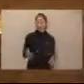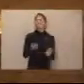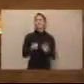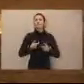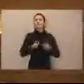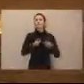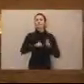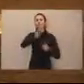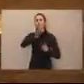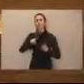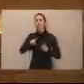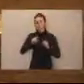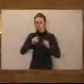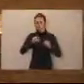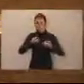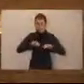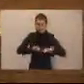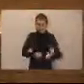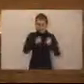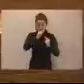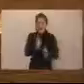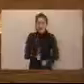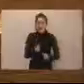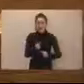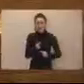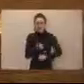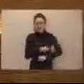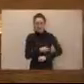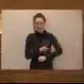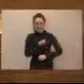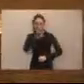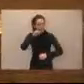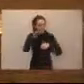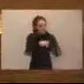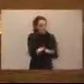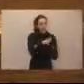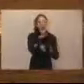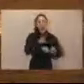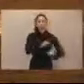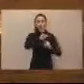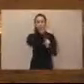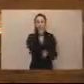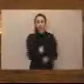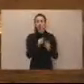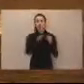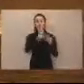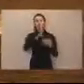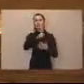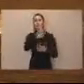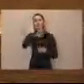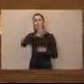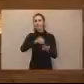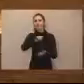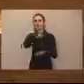del presupuesto, el cajón desastre, la hucha de reserva, donde este año se presupuestan 9.100.000 euros y